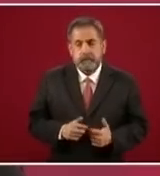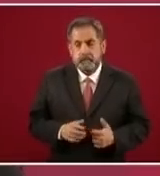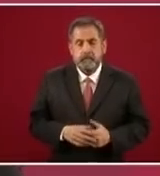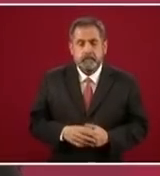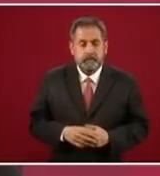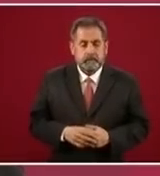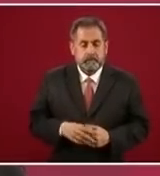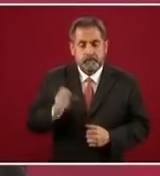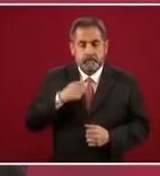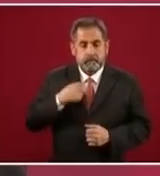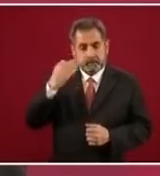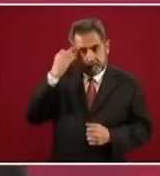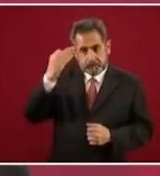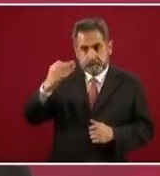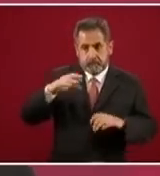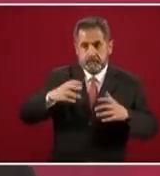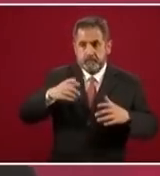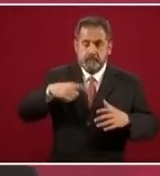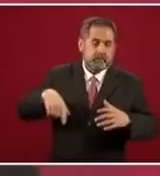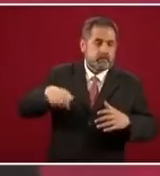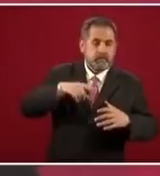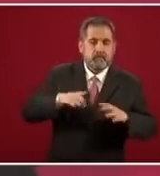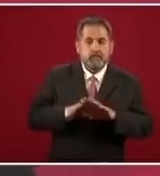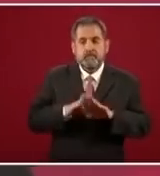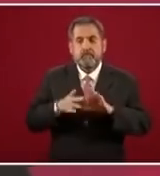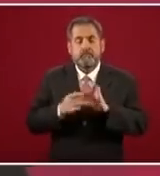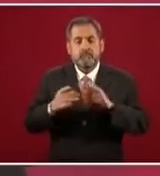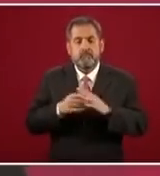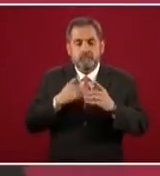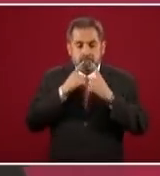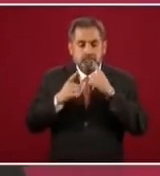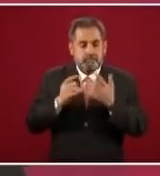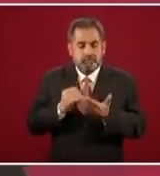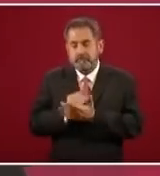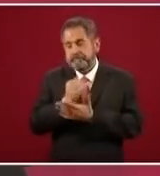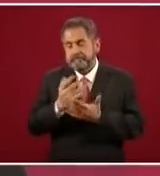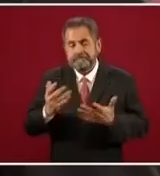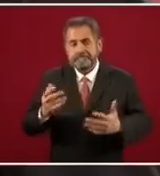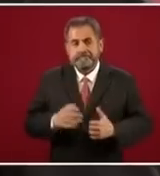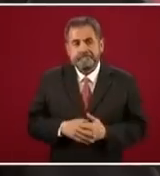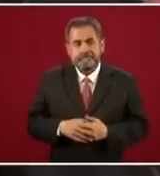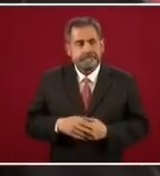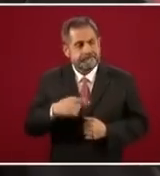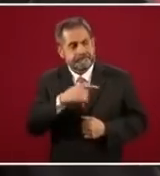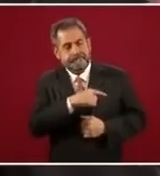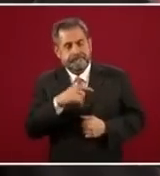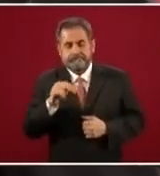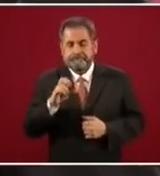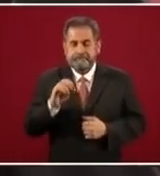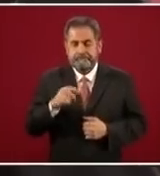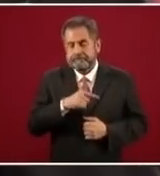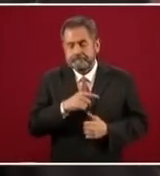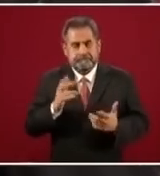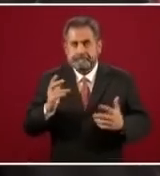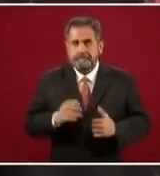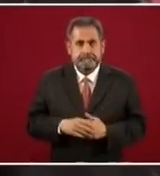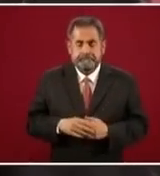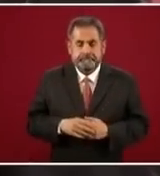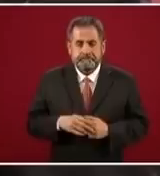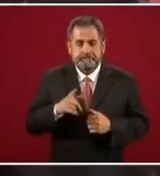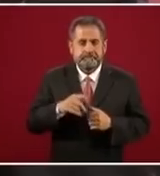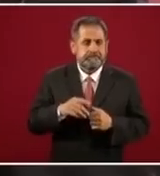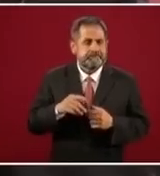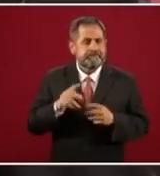En el periodo neoliberal se tomaron estas decisiones, no solo en el caso de la